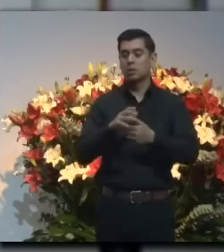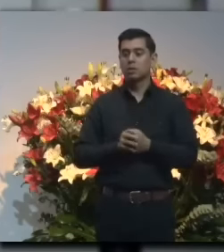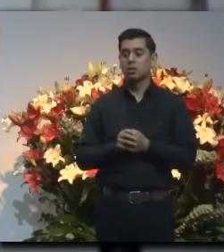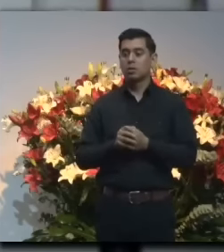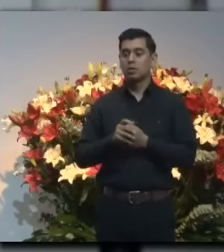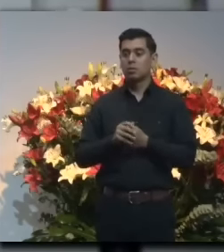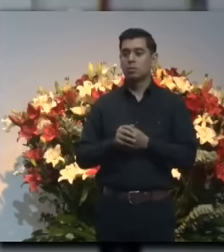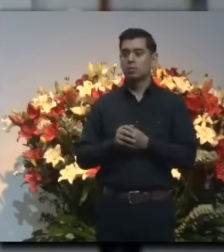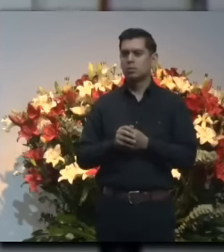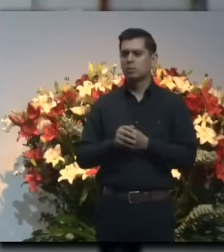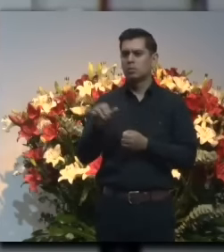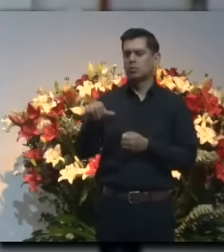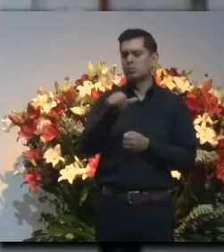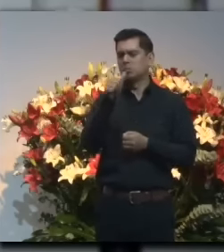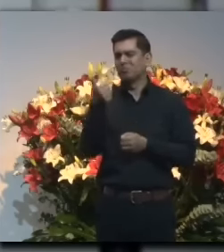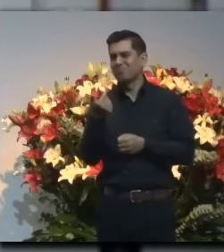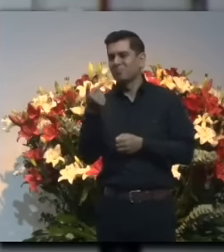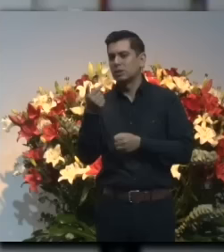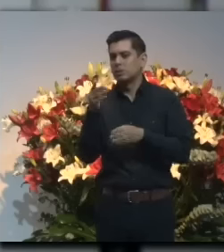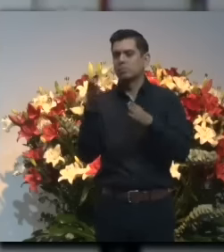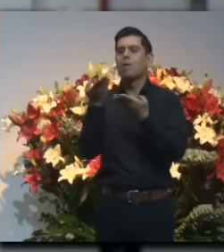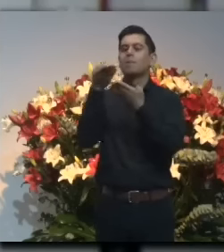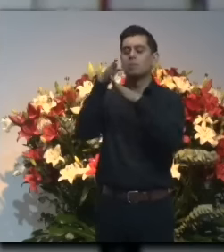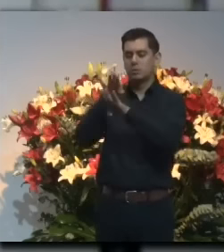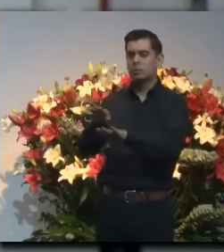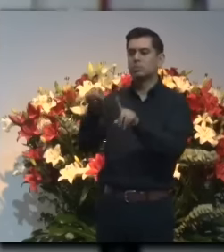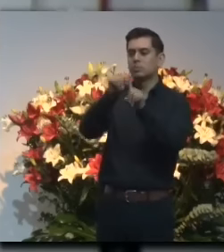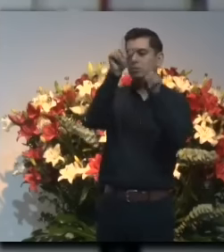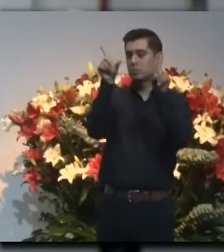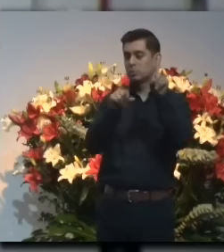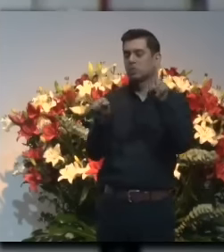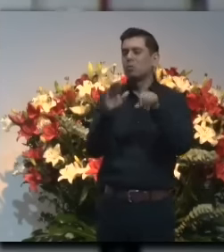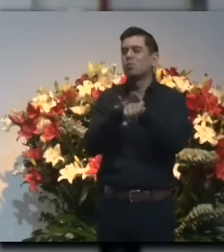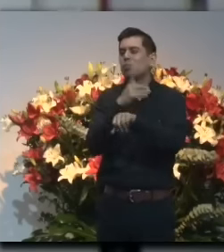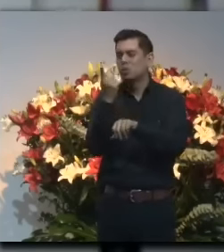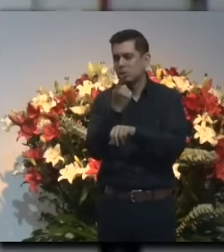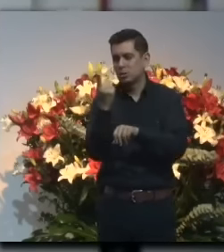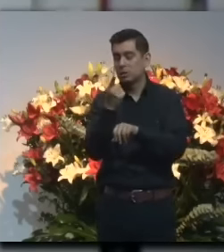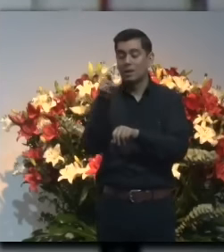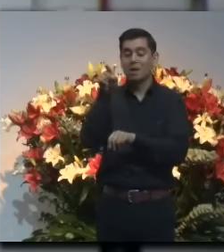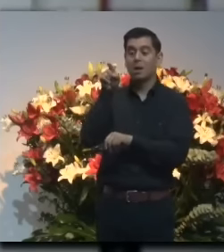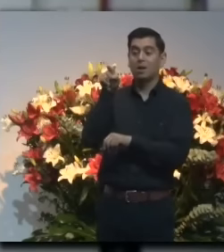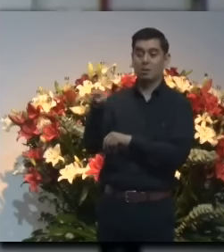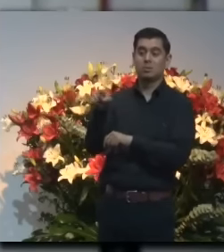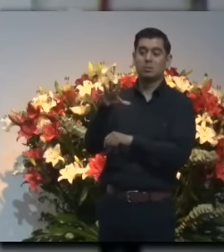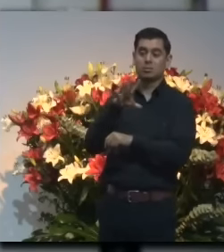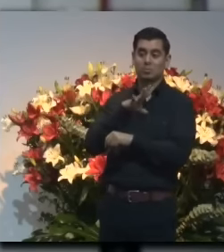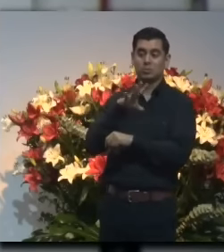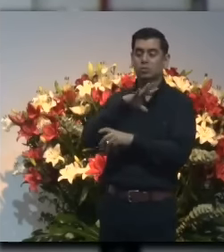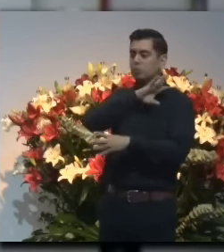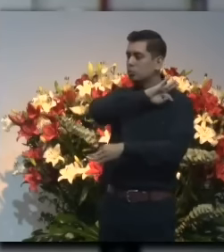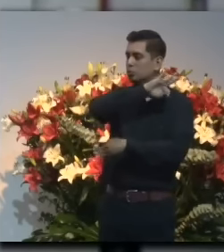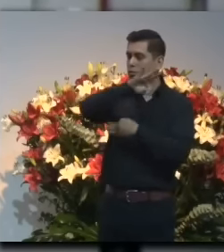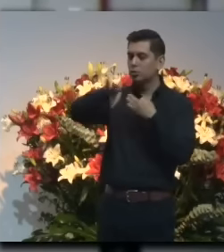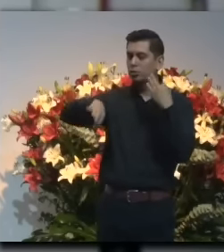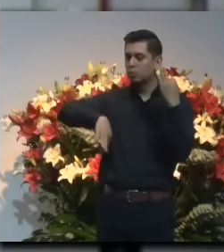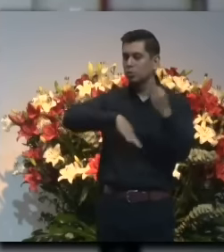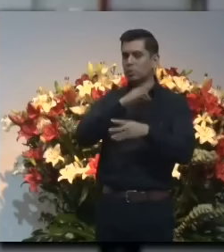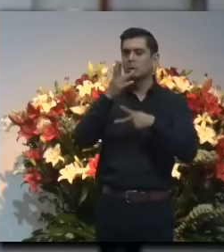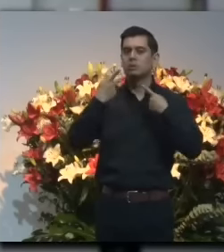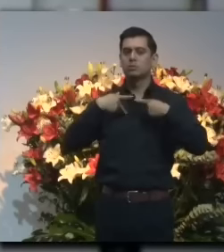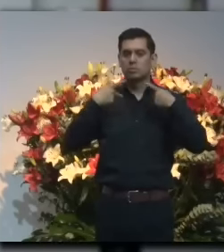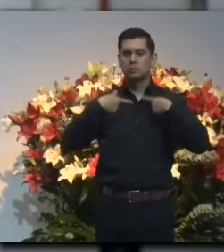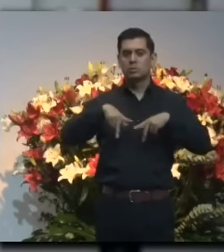bien, hay otros que no funcionan. ¿Por qué se requiere el Banco Nacional? Porque en el Nacional estarían las pruebas de todos los